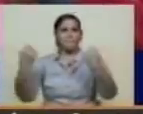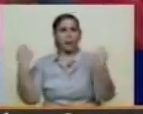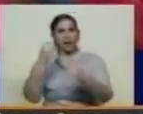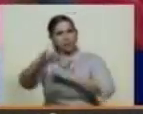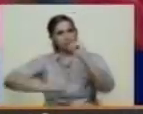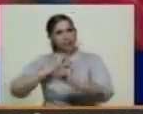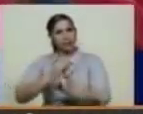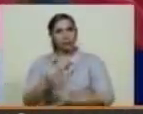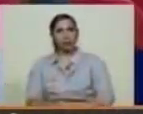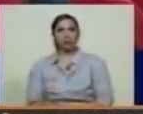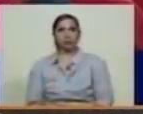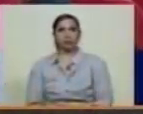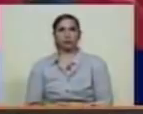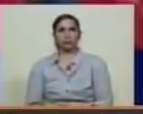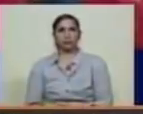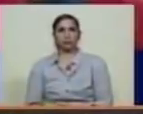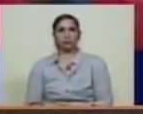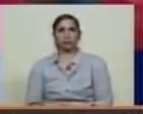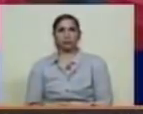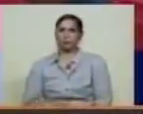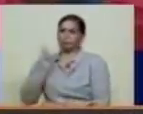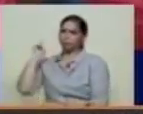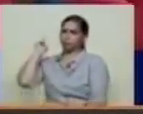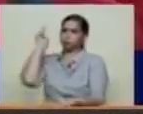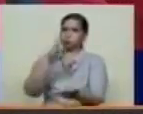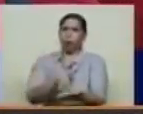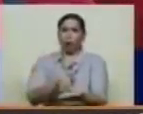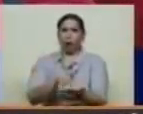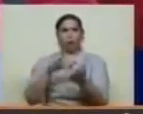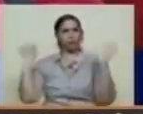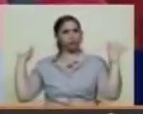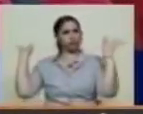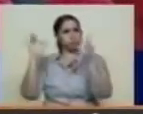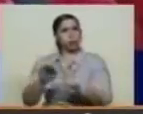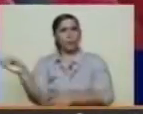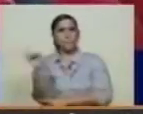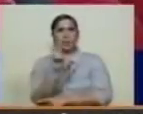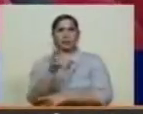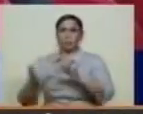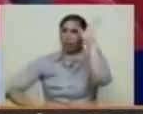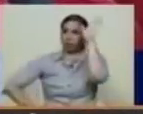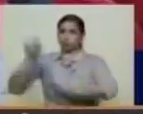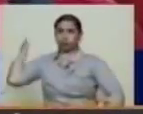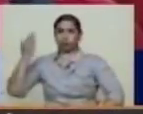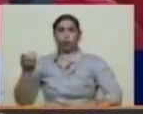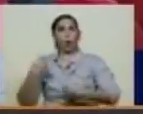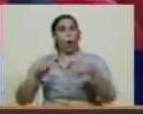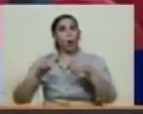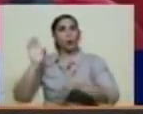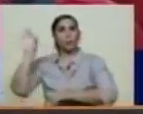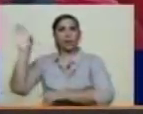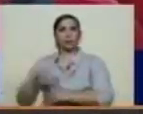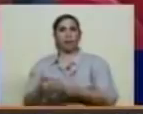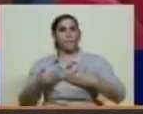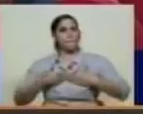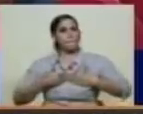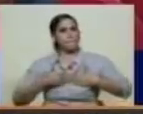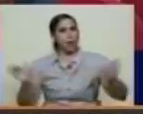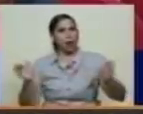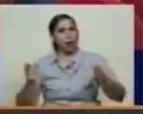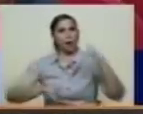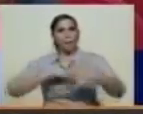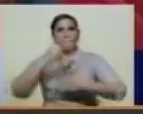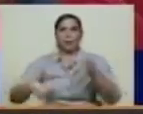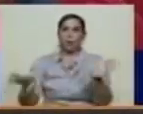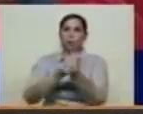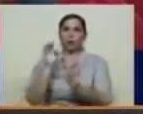internacional que llevó una cantidad de venezolanos a que se fueran de Venezuela, les ha abierto las puertas con el plan Vuelta a